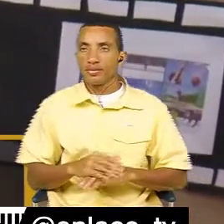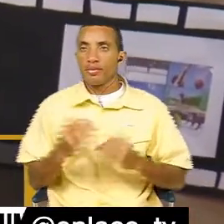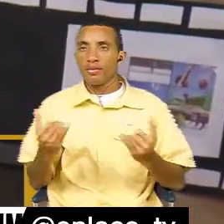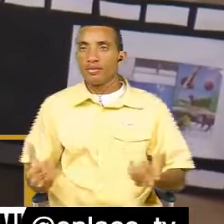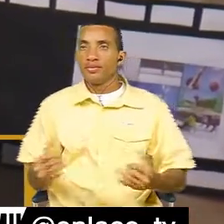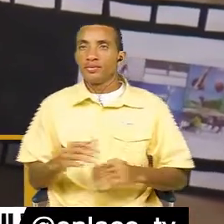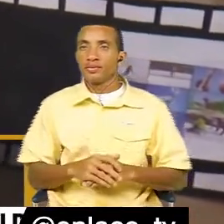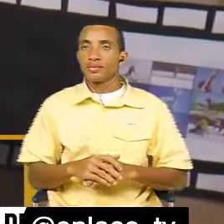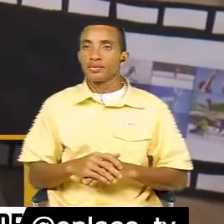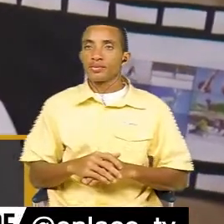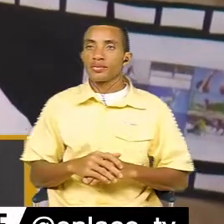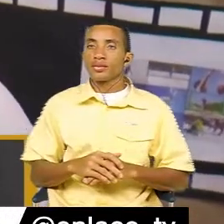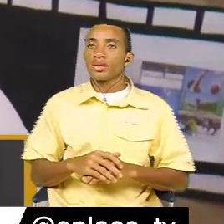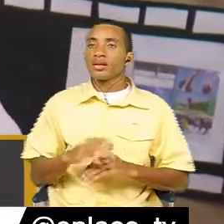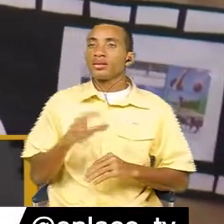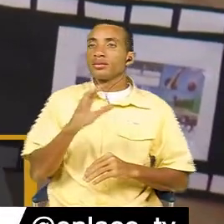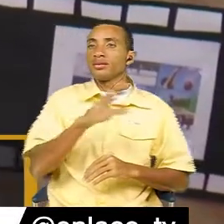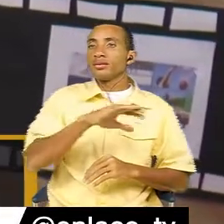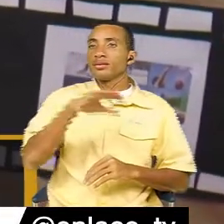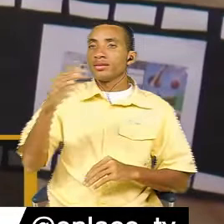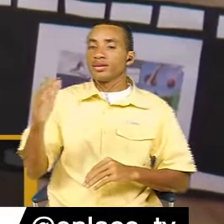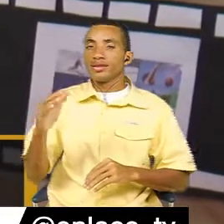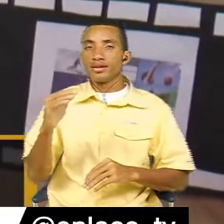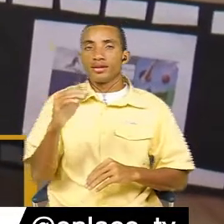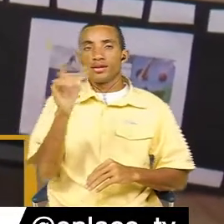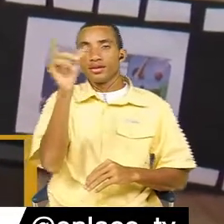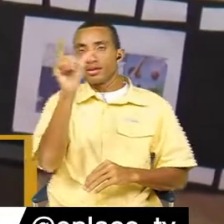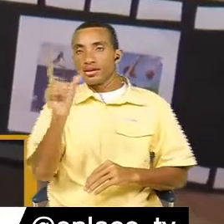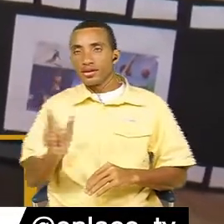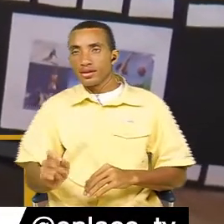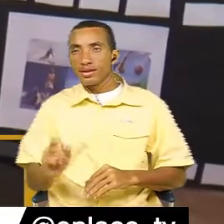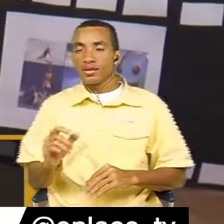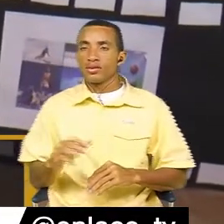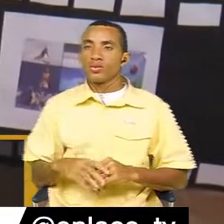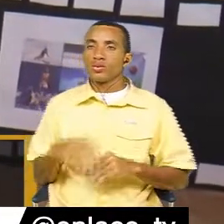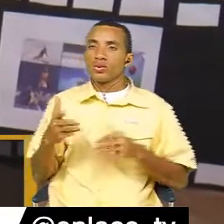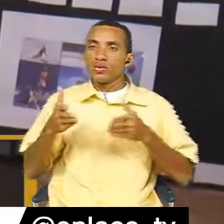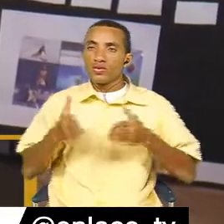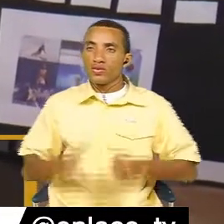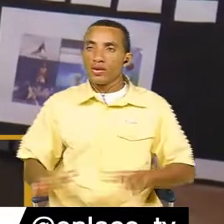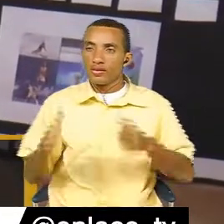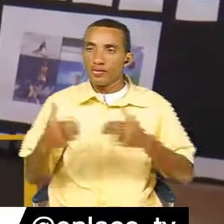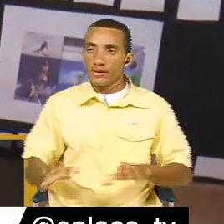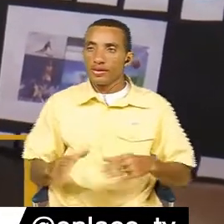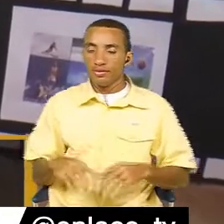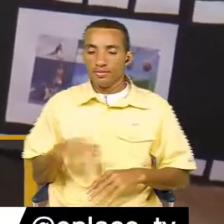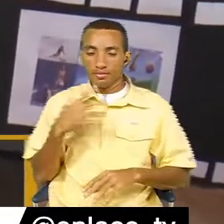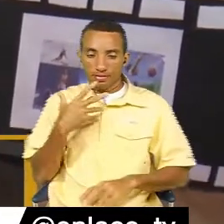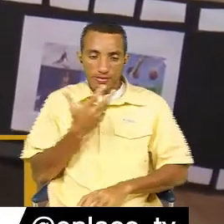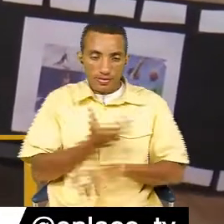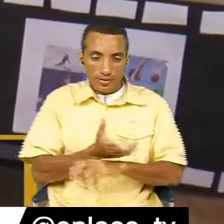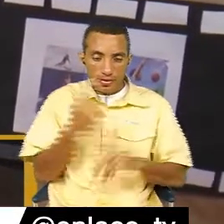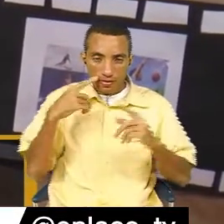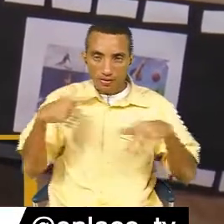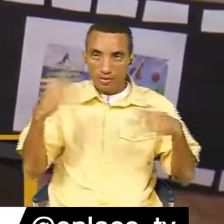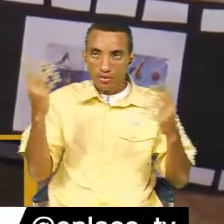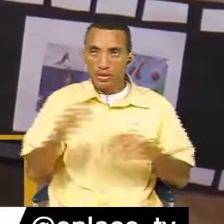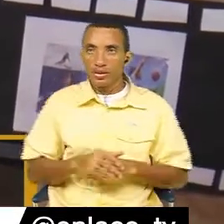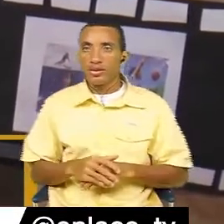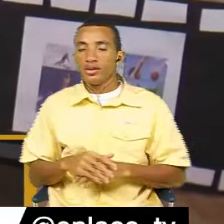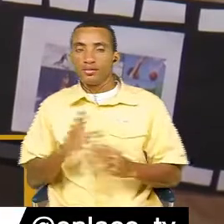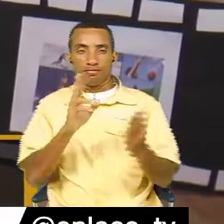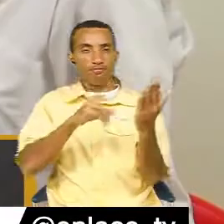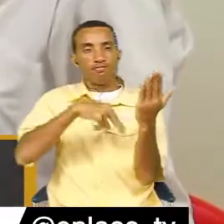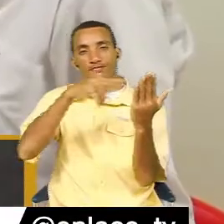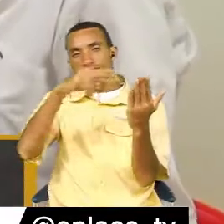lo largo de la península itálica han nacido grandes y famosos científicos y pintores como Leonardo da Vinci